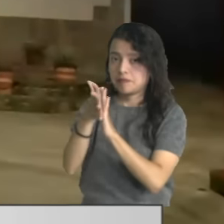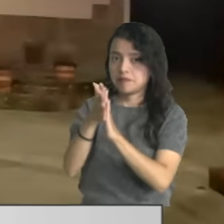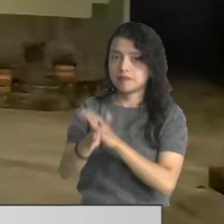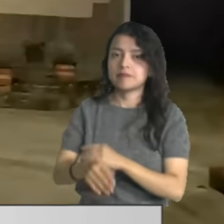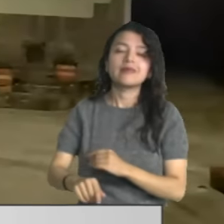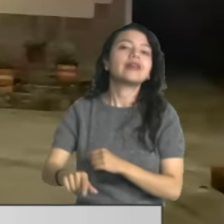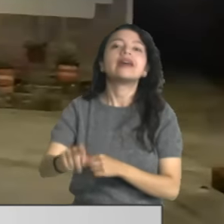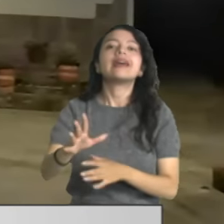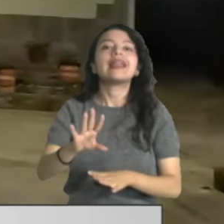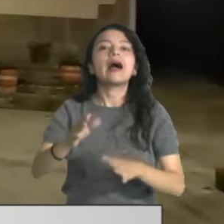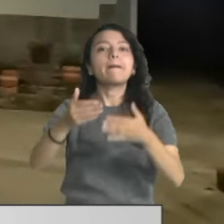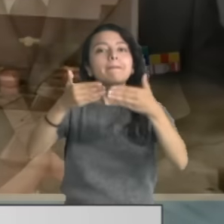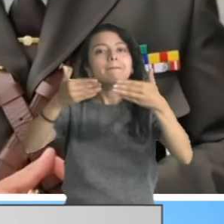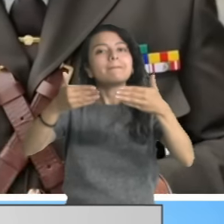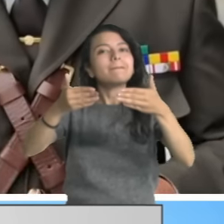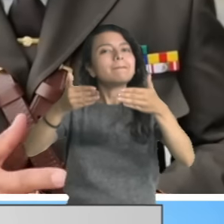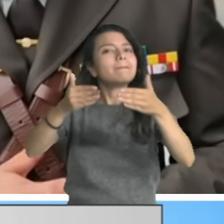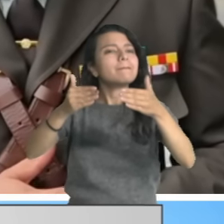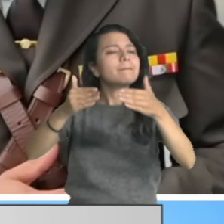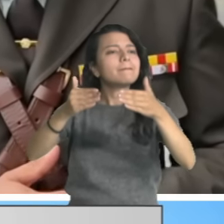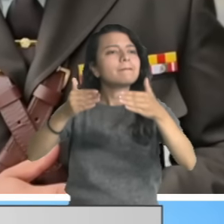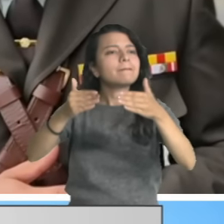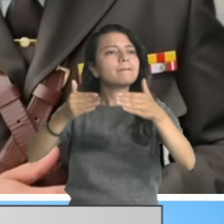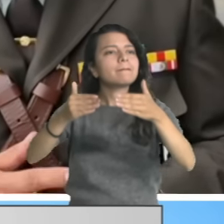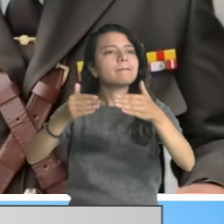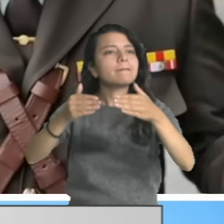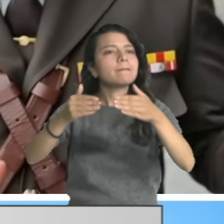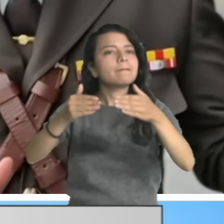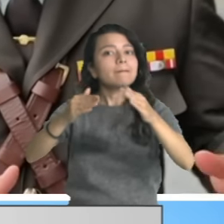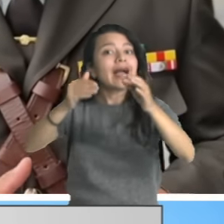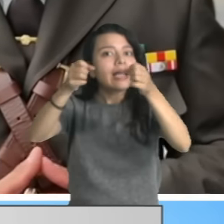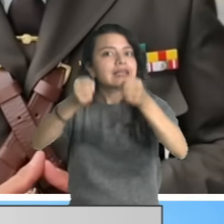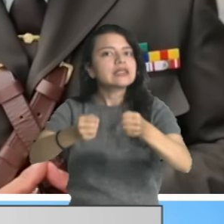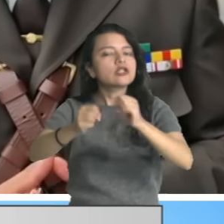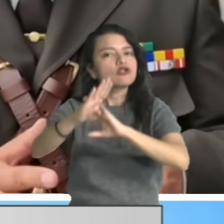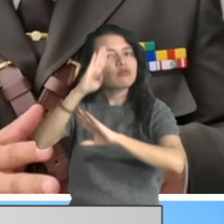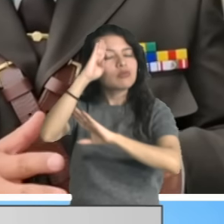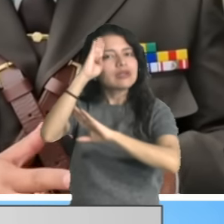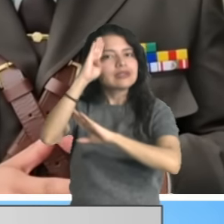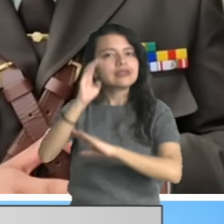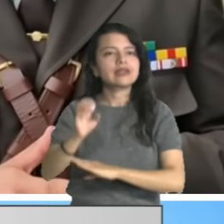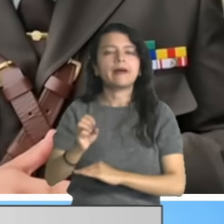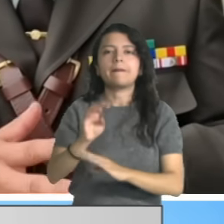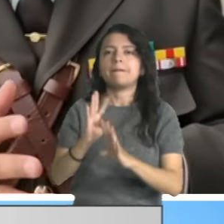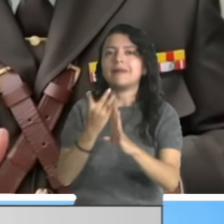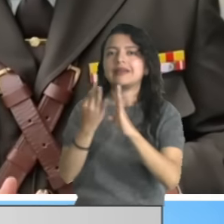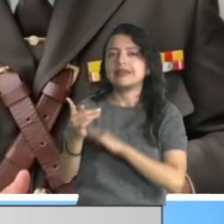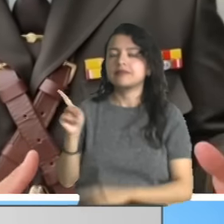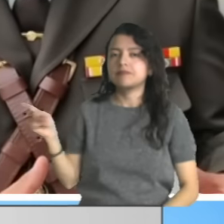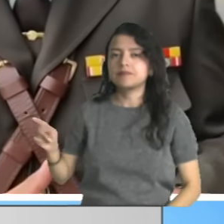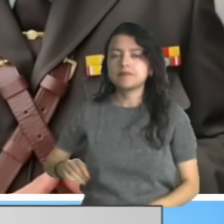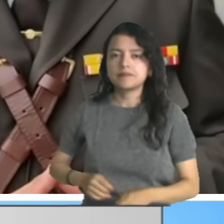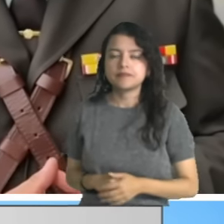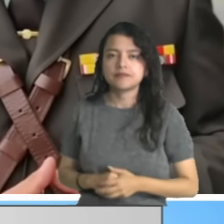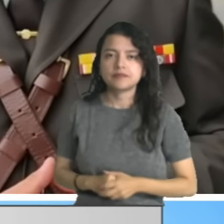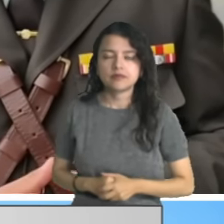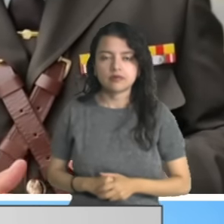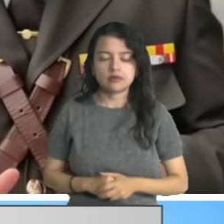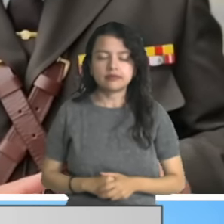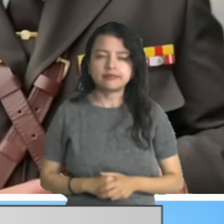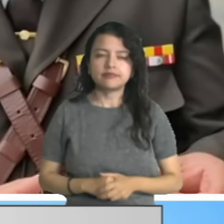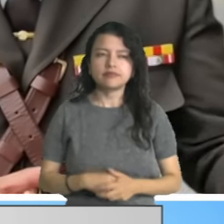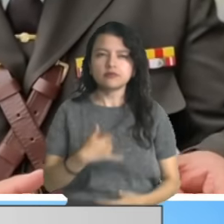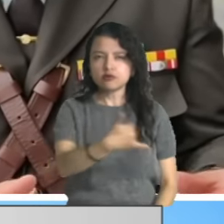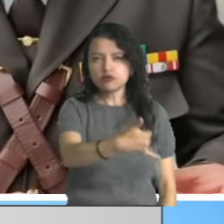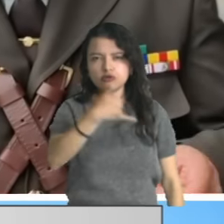en el centro de la ciudad. Nos ingresó una llamada al 113 en donde nos manifiesta que había una persona lesionada en vía pública